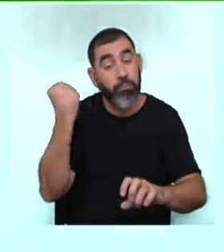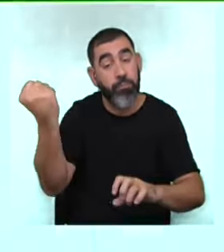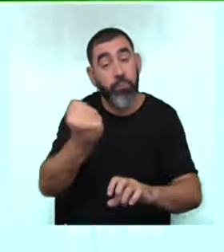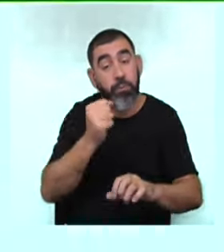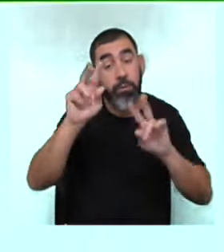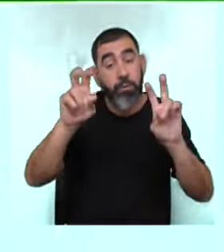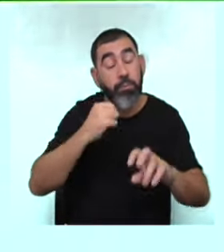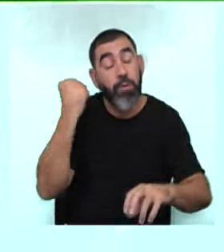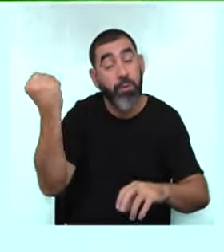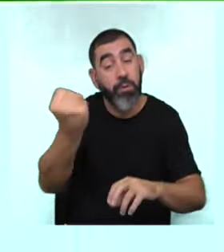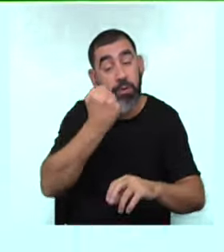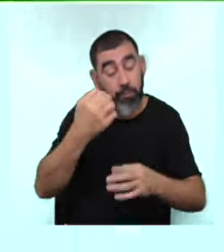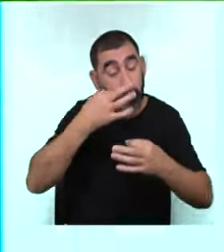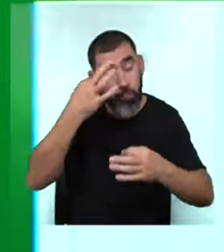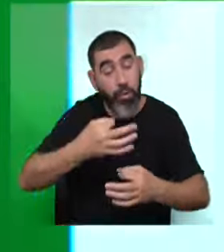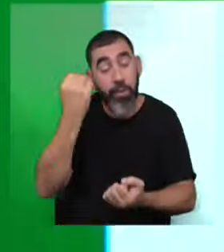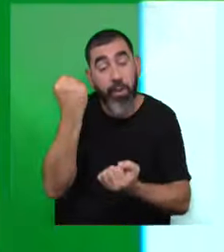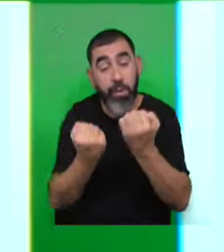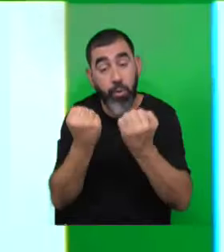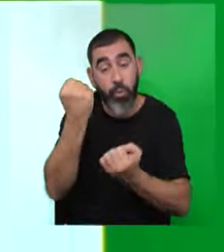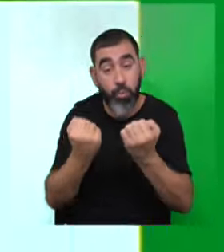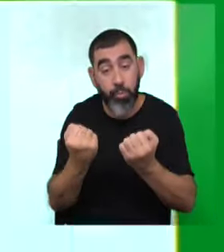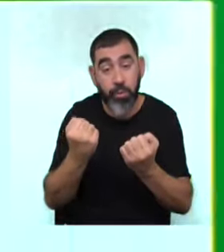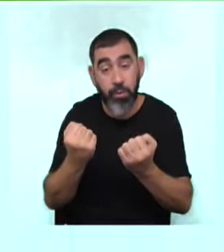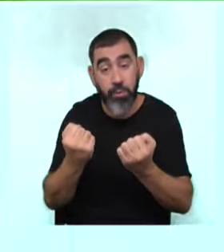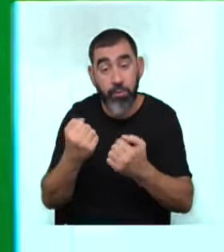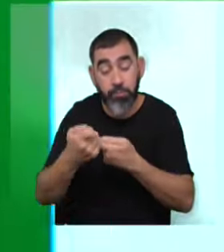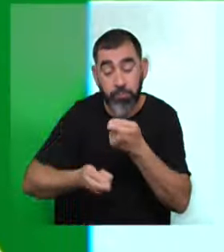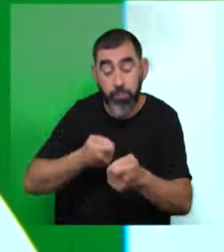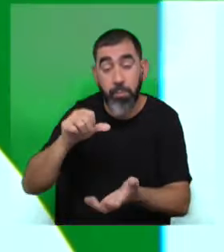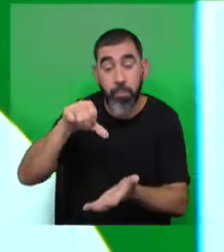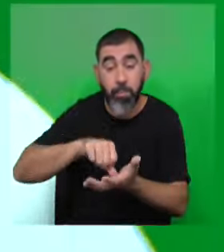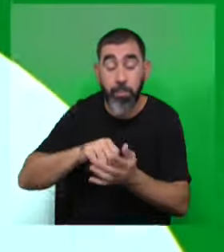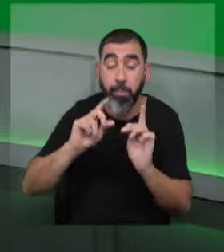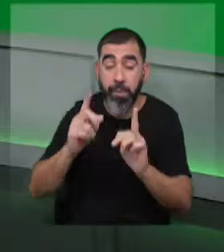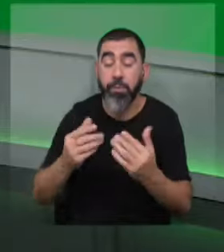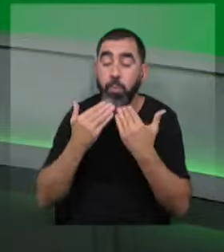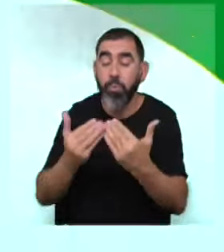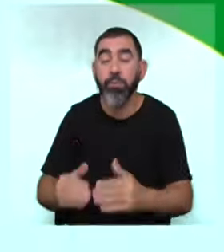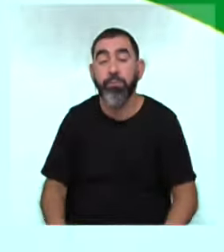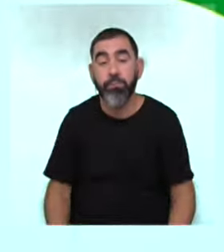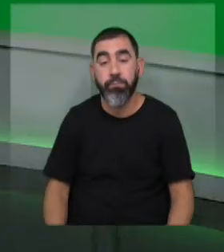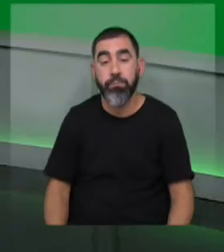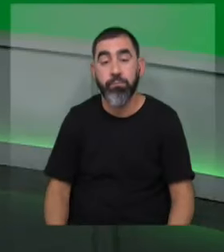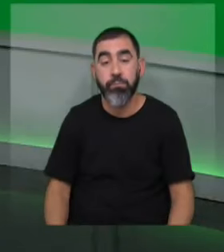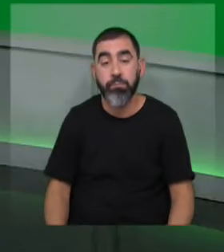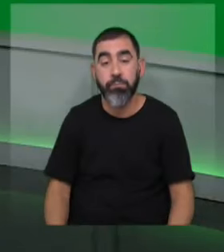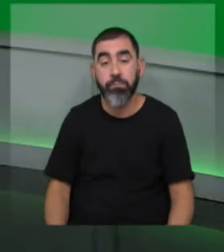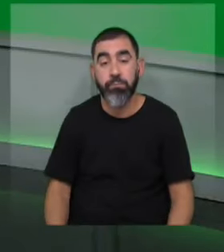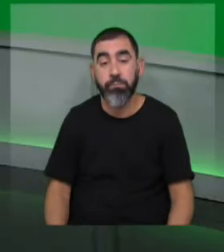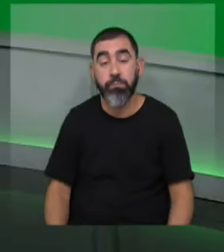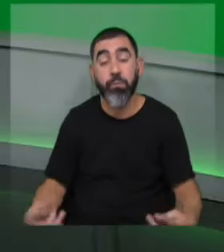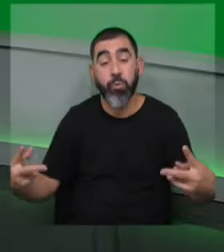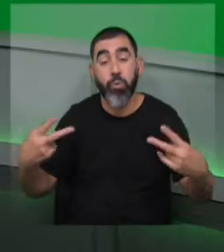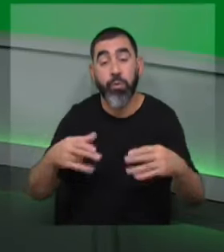los temas de fondo, los que juegan... Claro. La economía sobre la cual se construye este país, ni más ni menos. Muchas gracias, Gustavo. Hasta pronto. Y nosotros